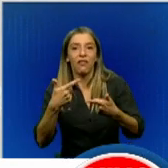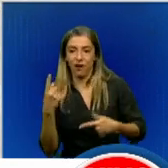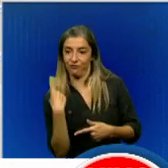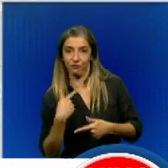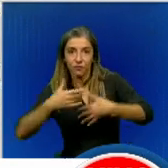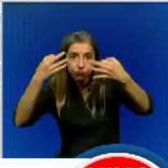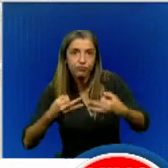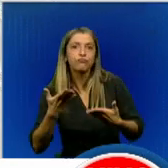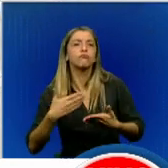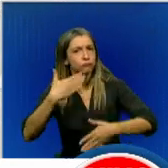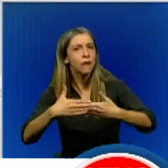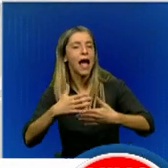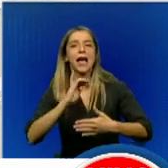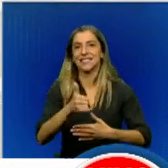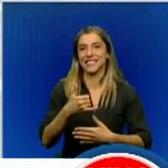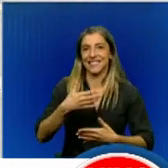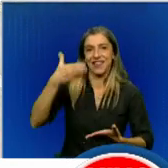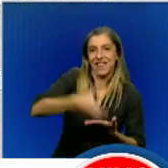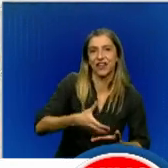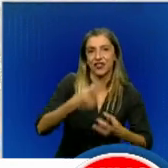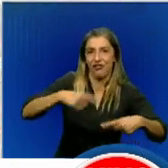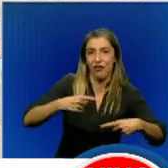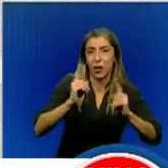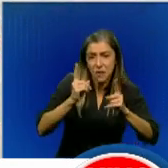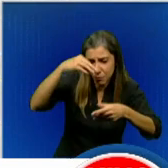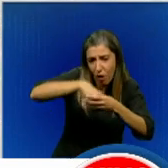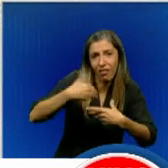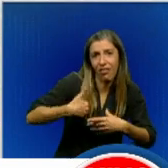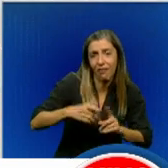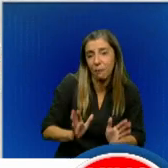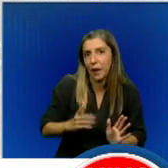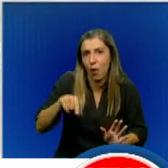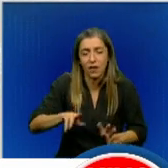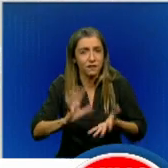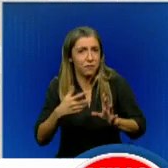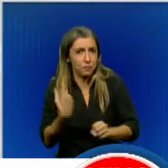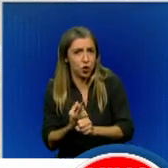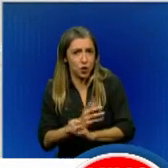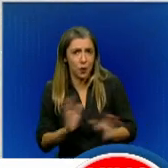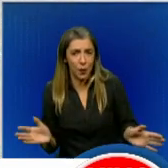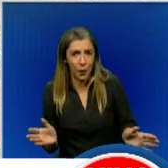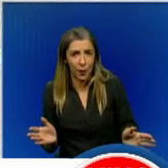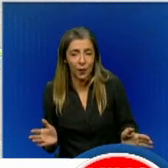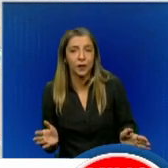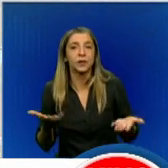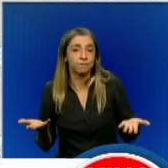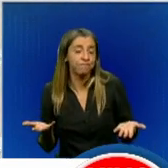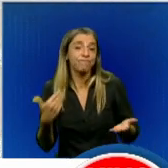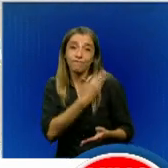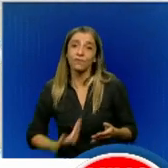presidente que algunas actitudes del gobierno no hacen más que contribuir a potenciar